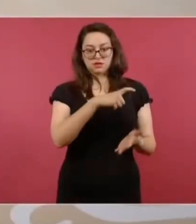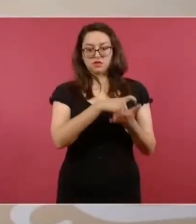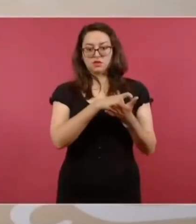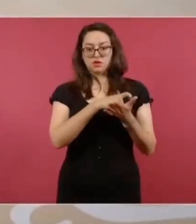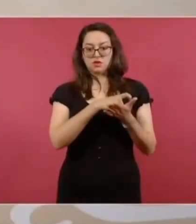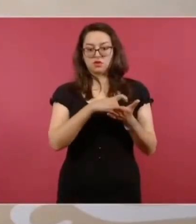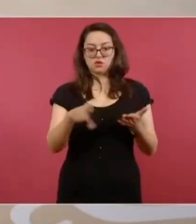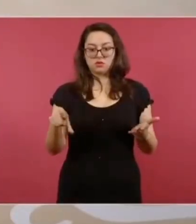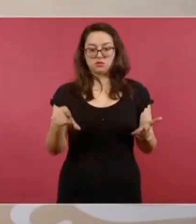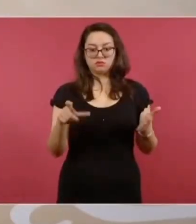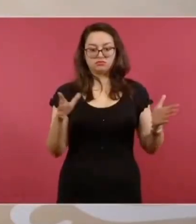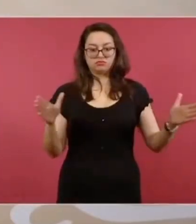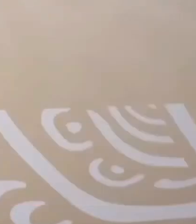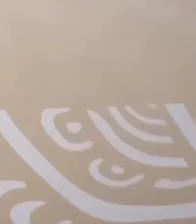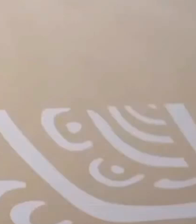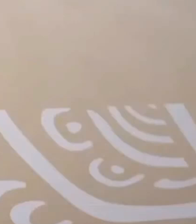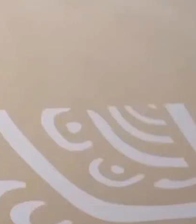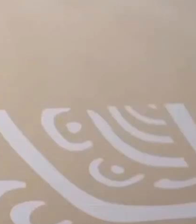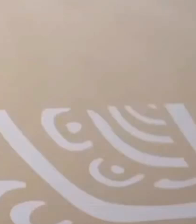en Asia